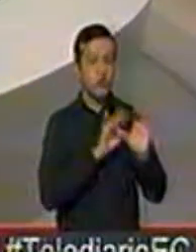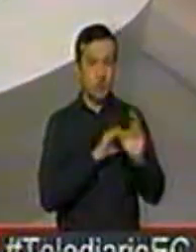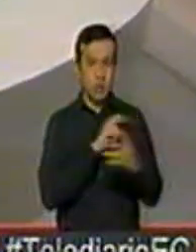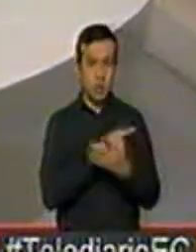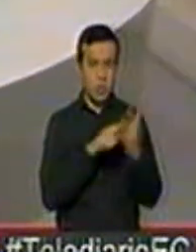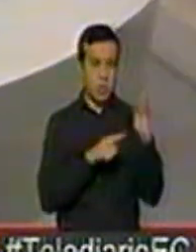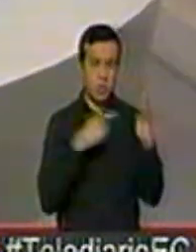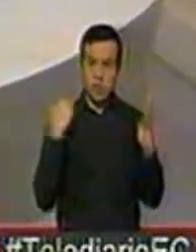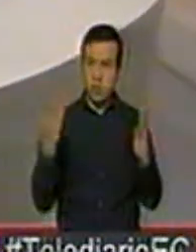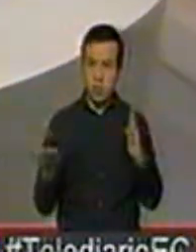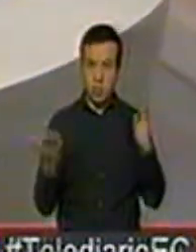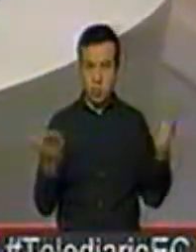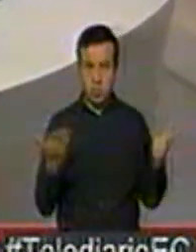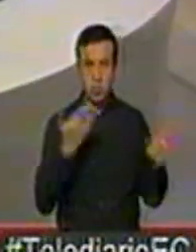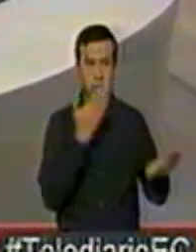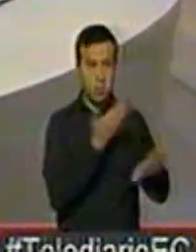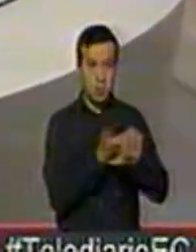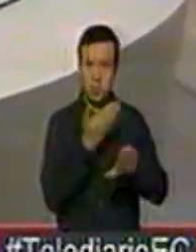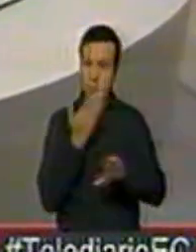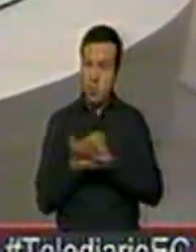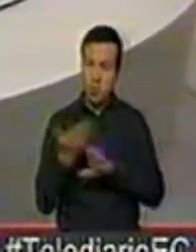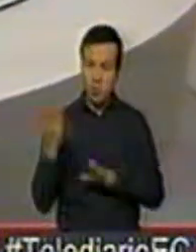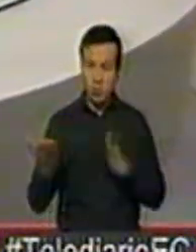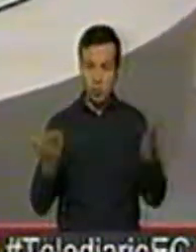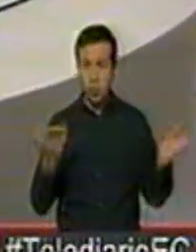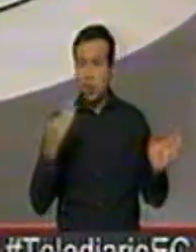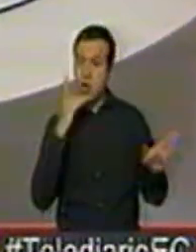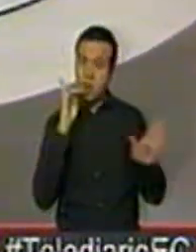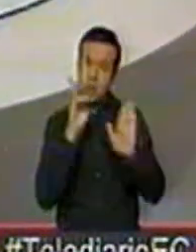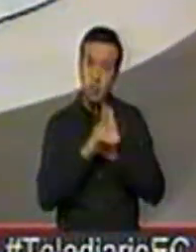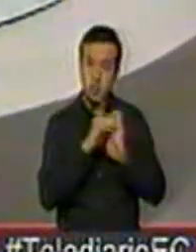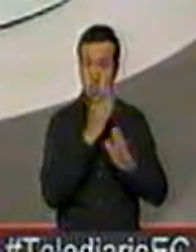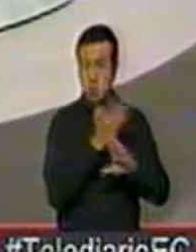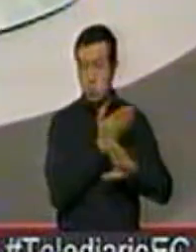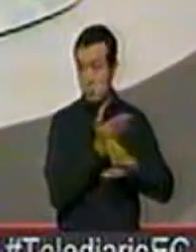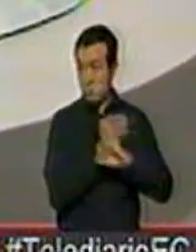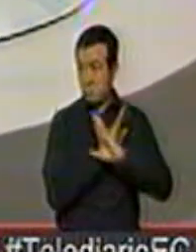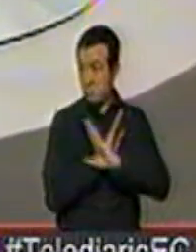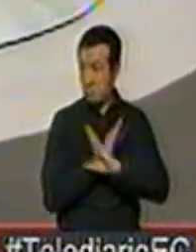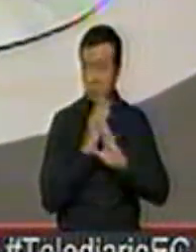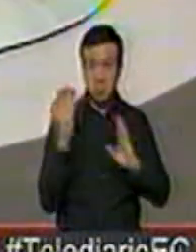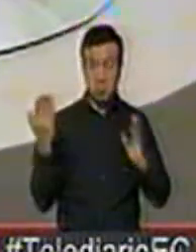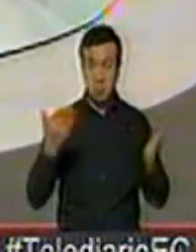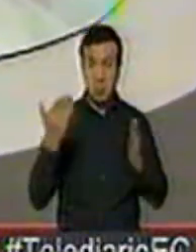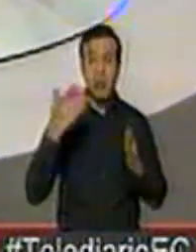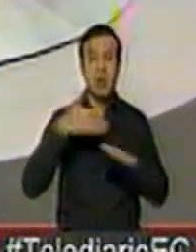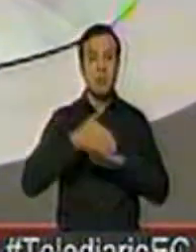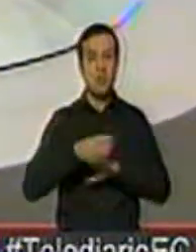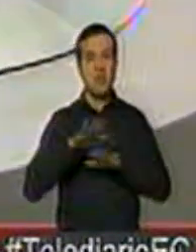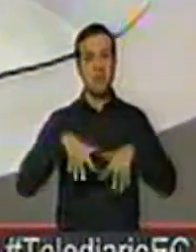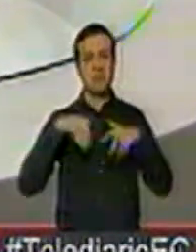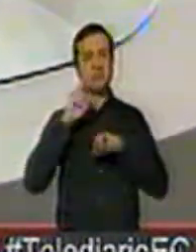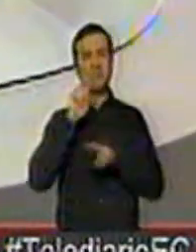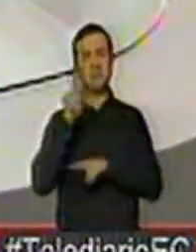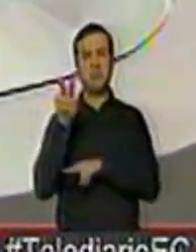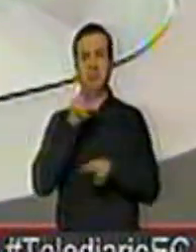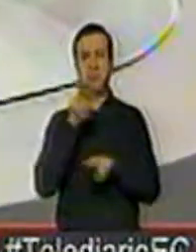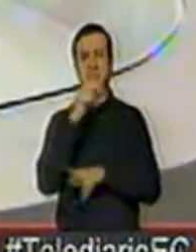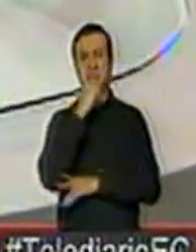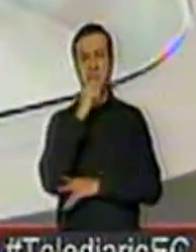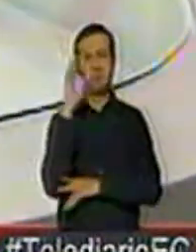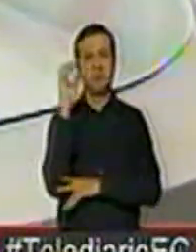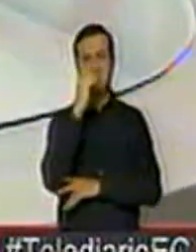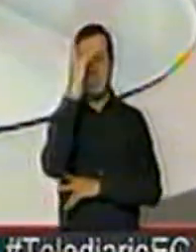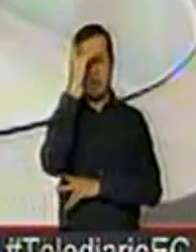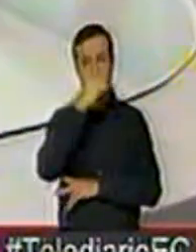interpeladas deben los argumentos, tanto de acusaciones como de defensa, para que tomemos una decisión, reitero, en el fondo, que